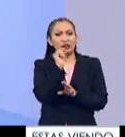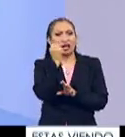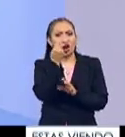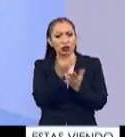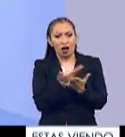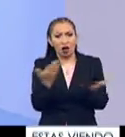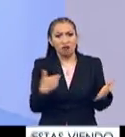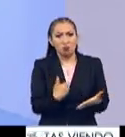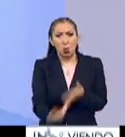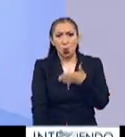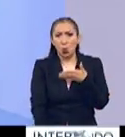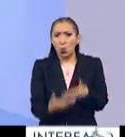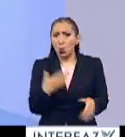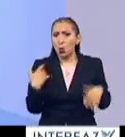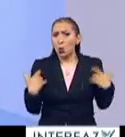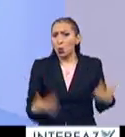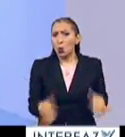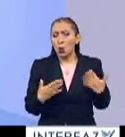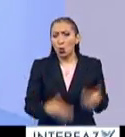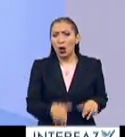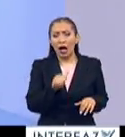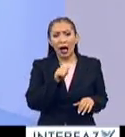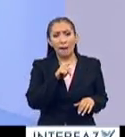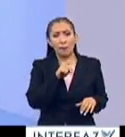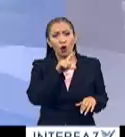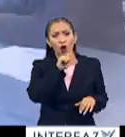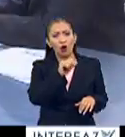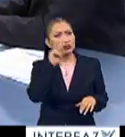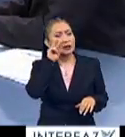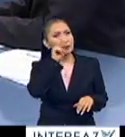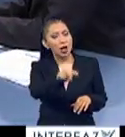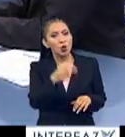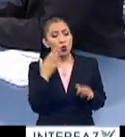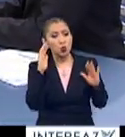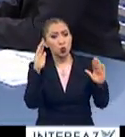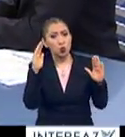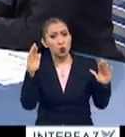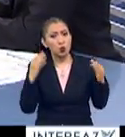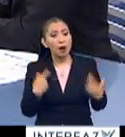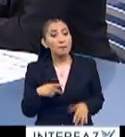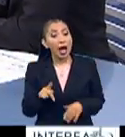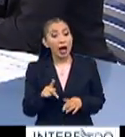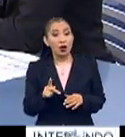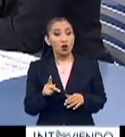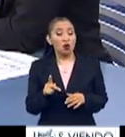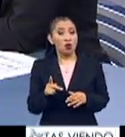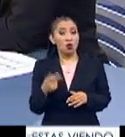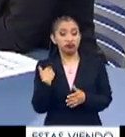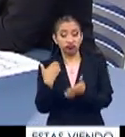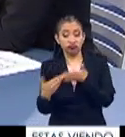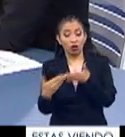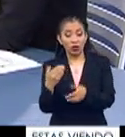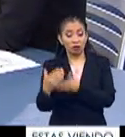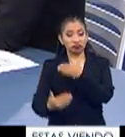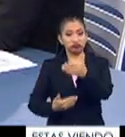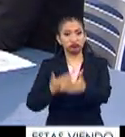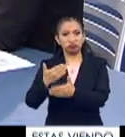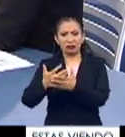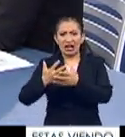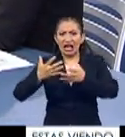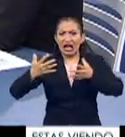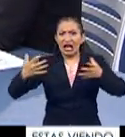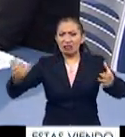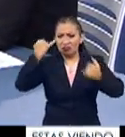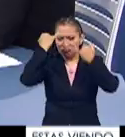ahora. Claro. Sí, fue una pobreza fantástica, pero pues las innovaciones fueron